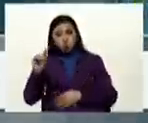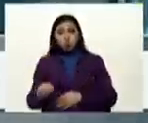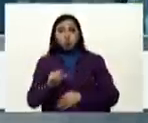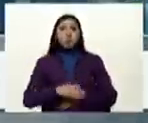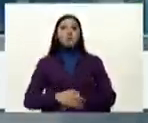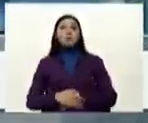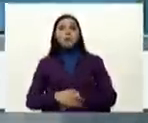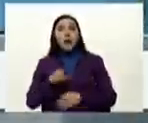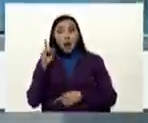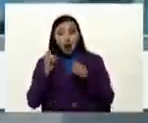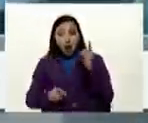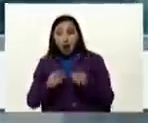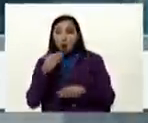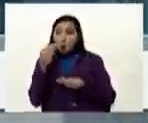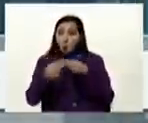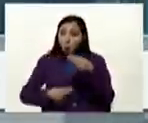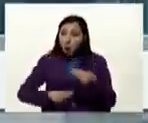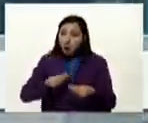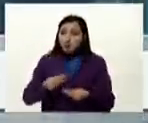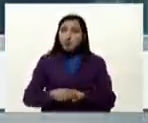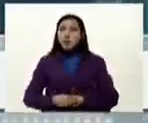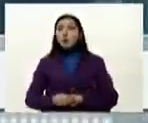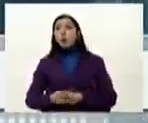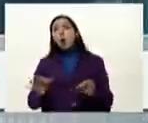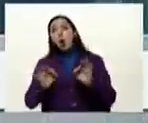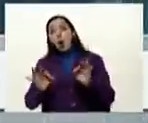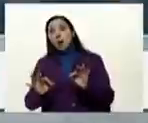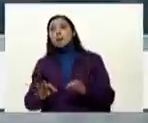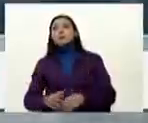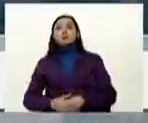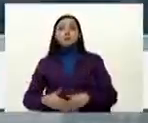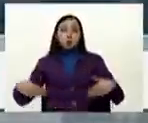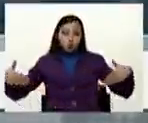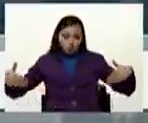haciendo algo con nada.